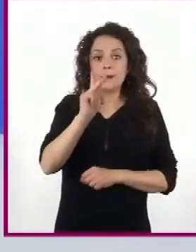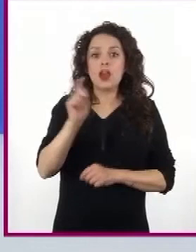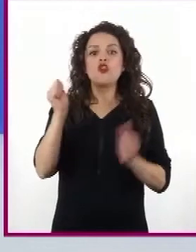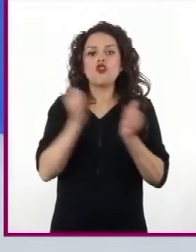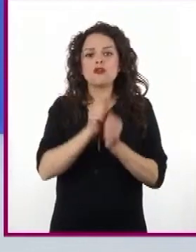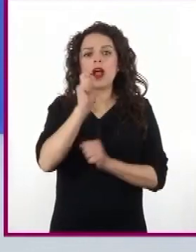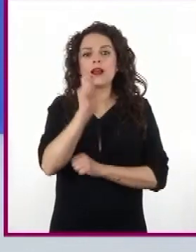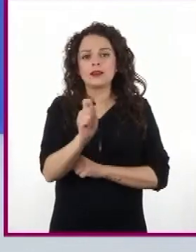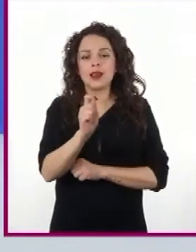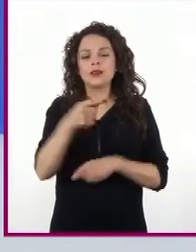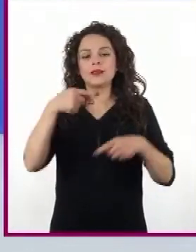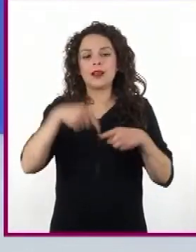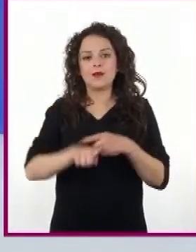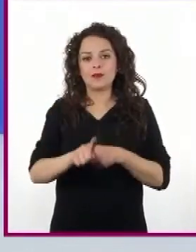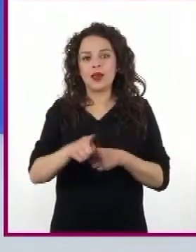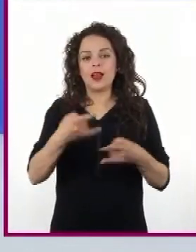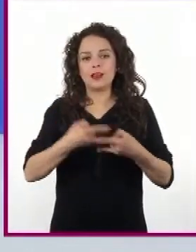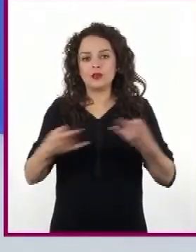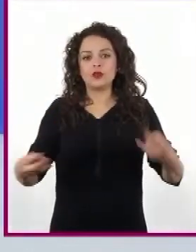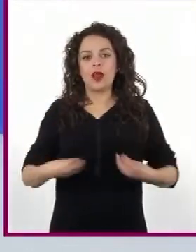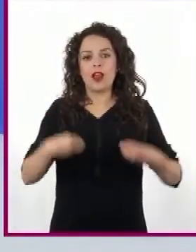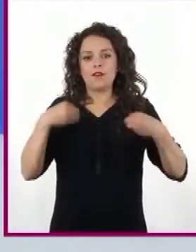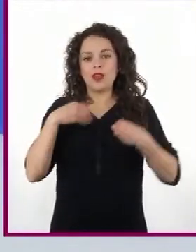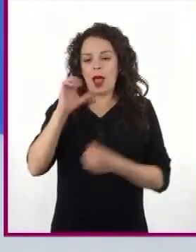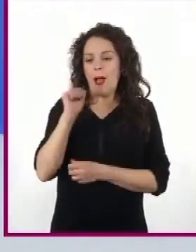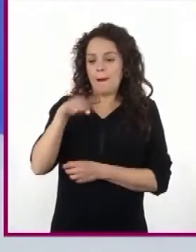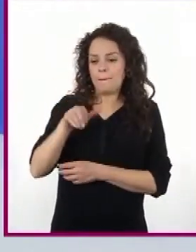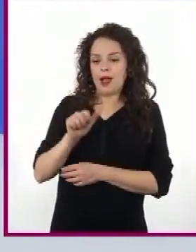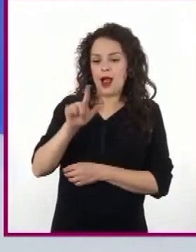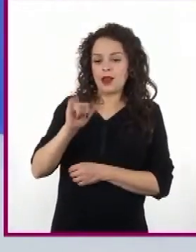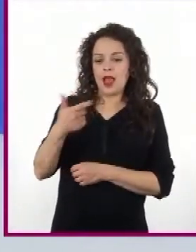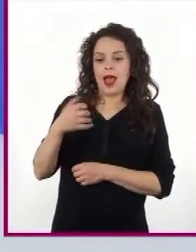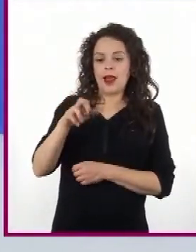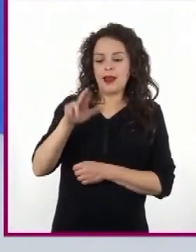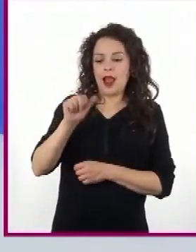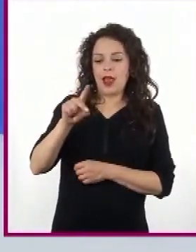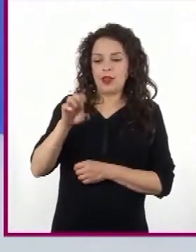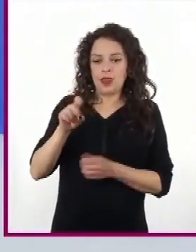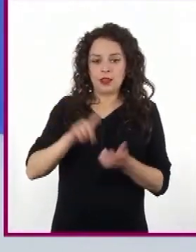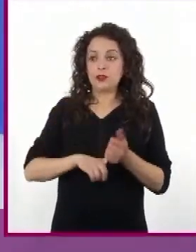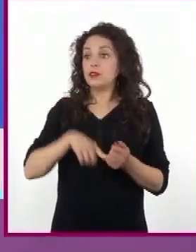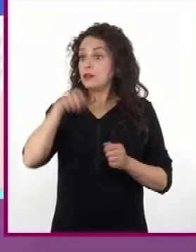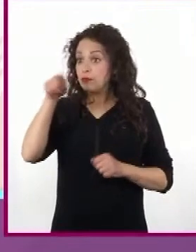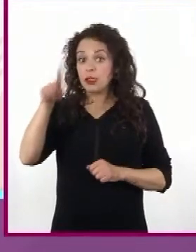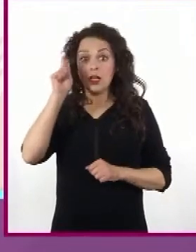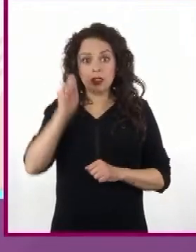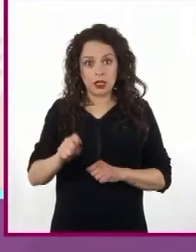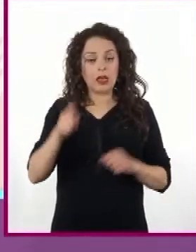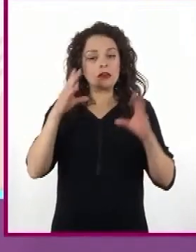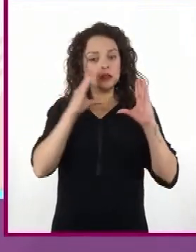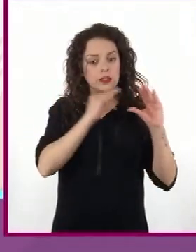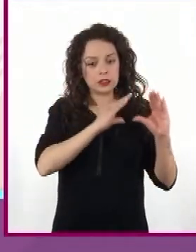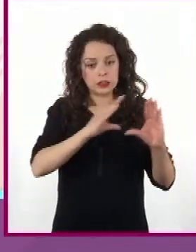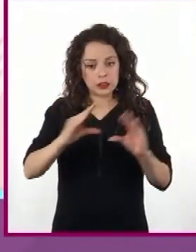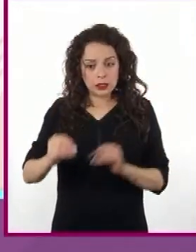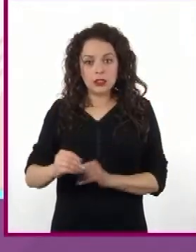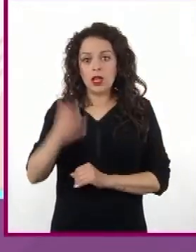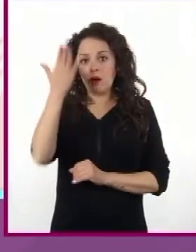Hernández, quien, como ya mencionamos, fue una destacada bailarina y coreógrafa mexicana.